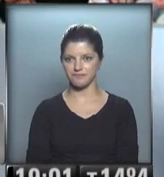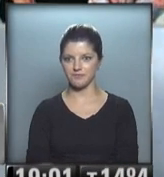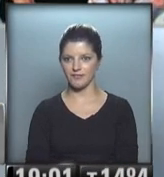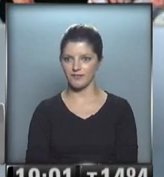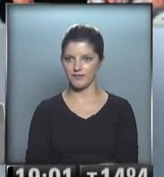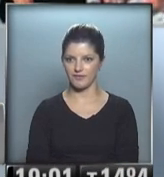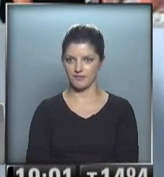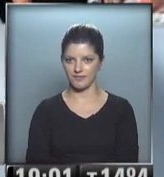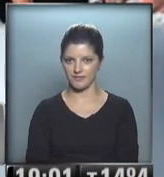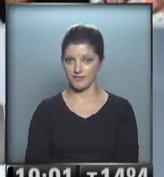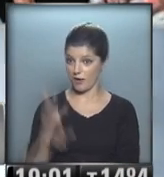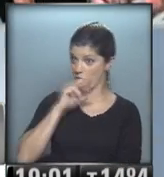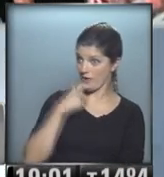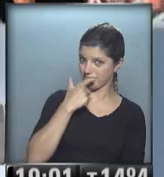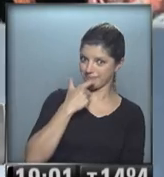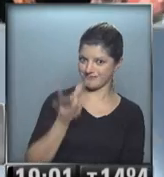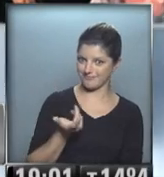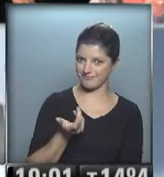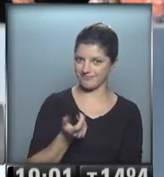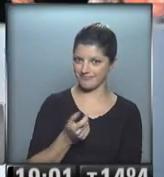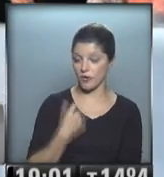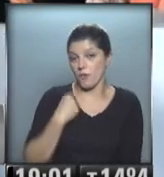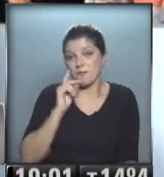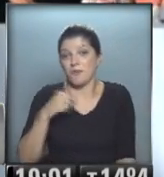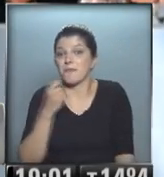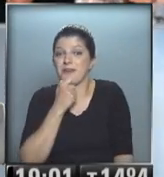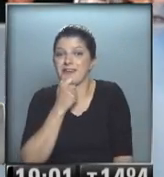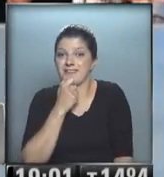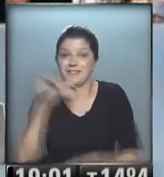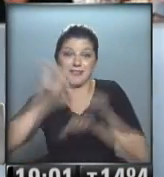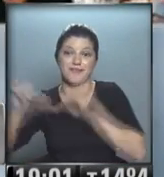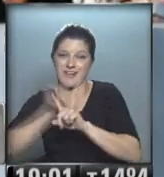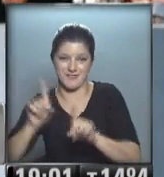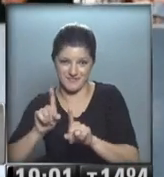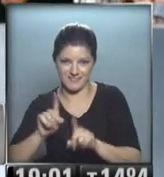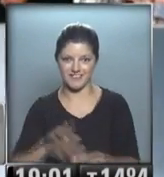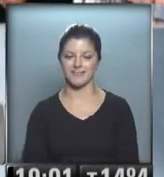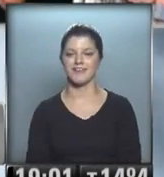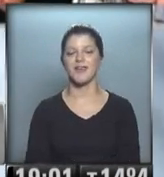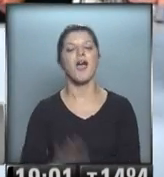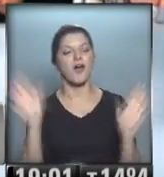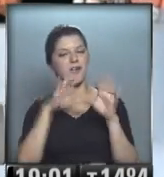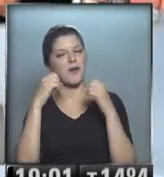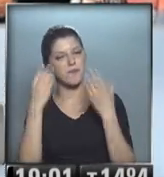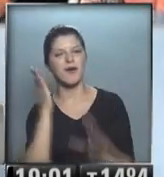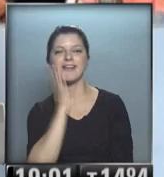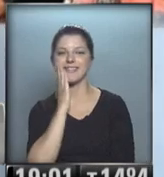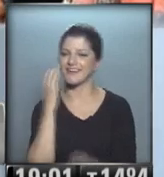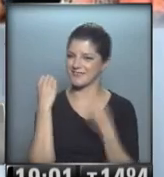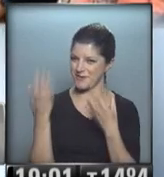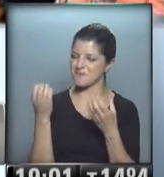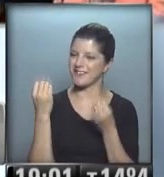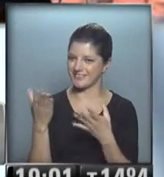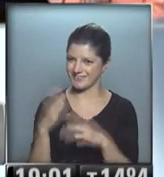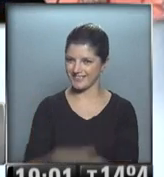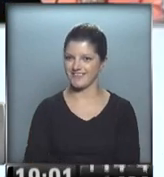Está una chica muy sonriente. No sé, por ahí no es científica, pero... Sí, hola, ¿qué tal? Buenas tardes, Presidenta. ¿Cómo estás?